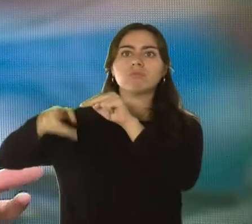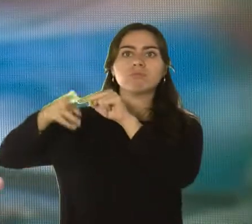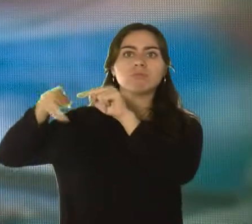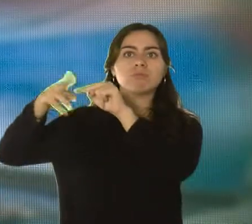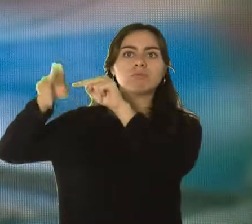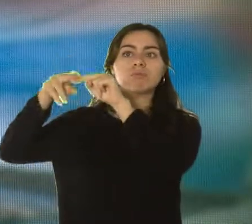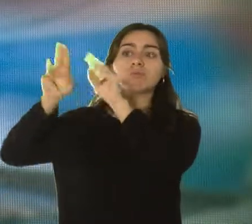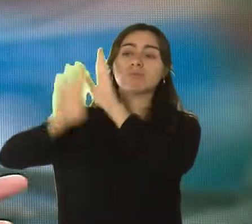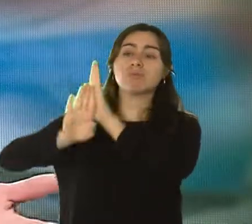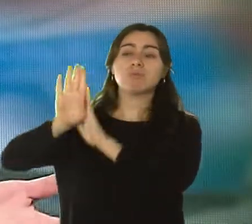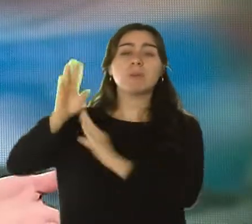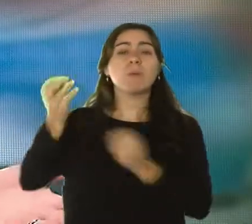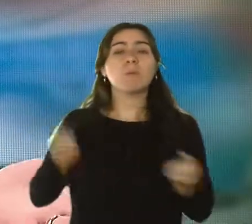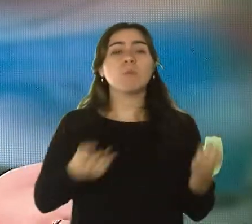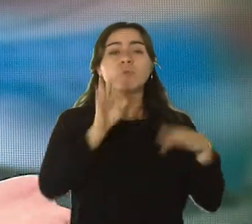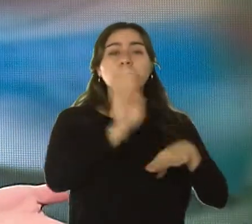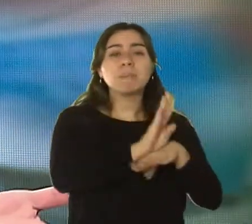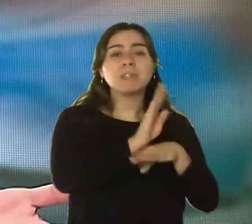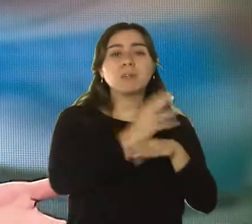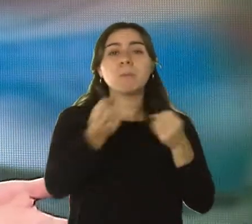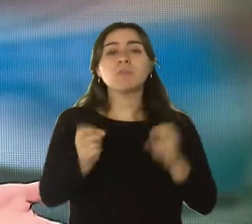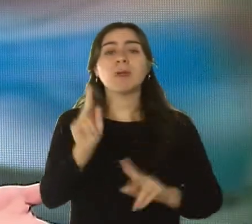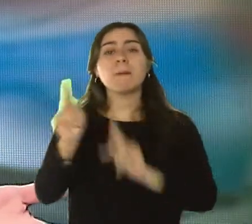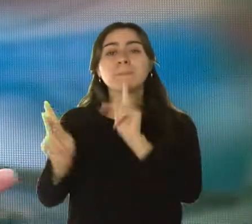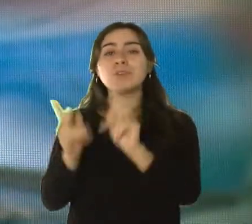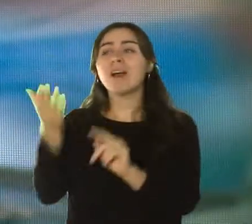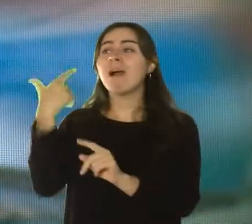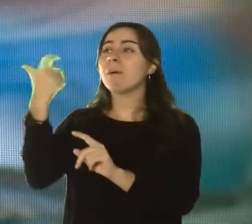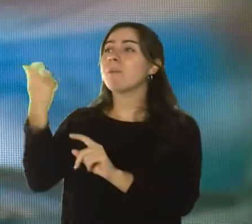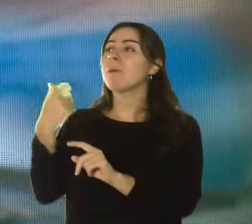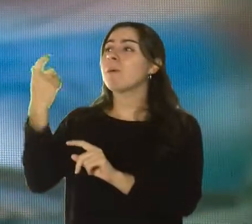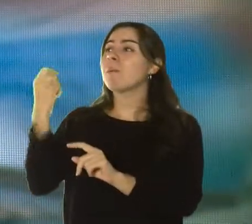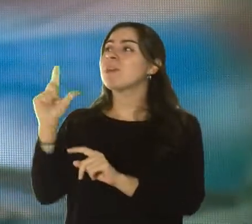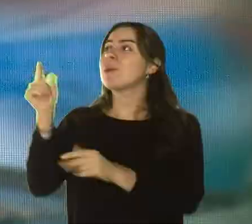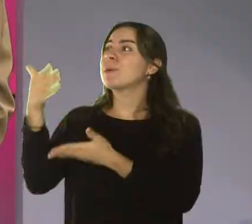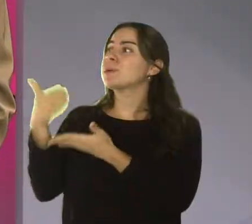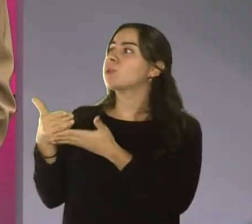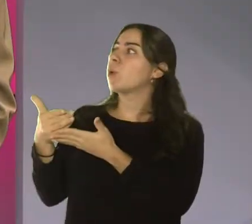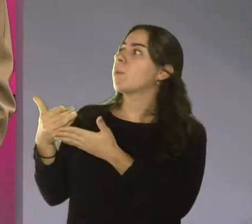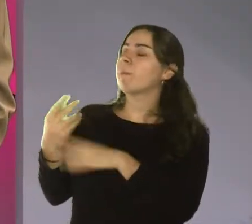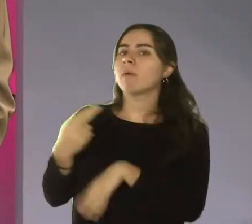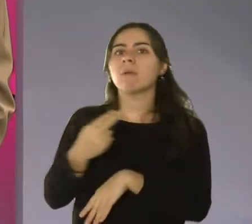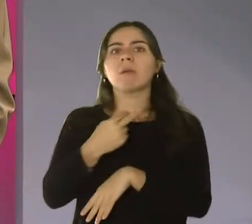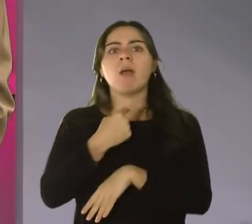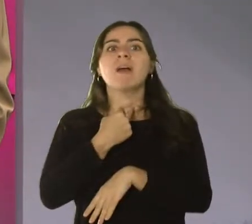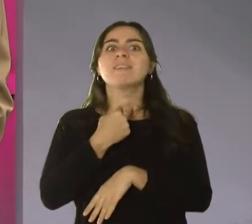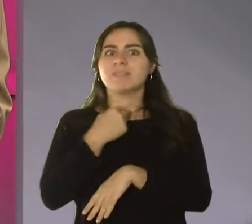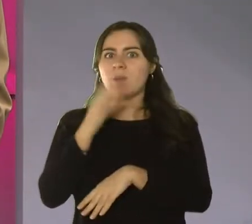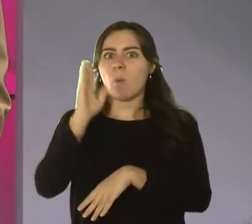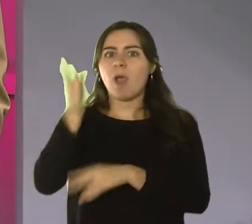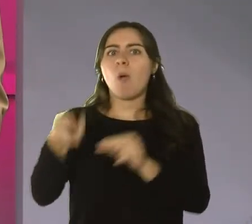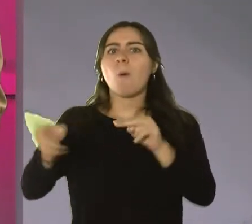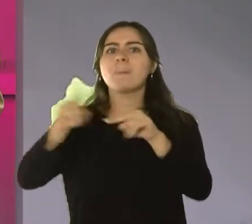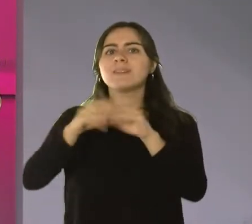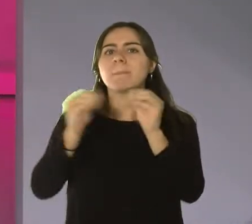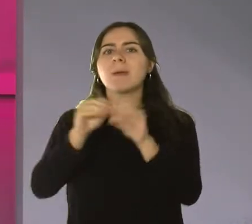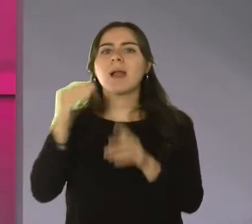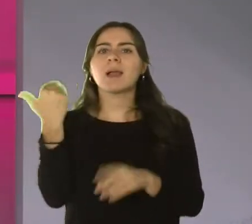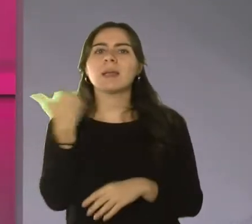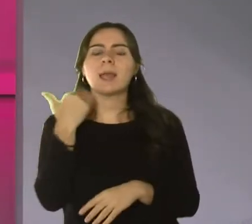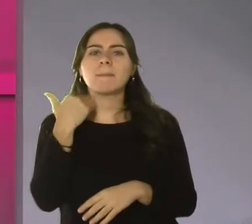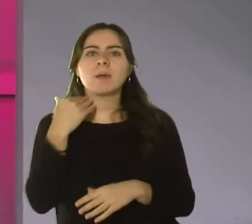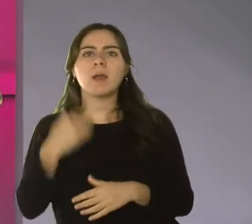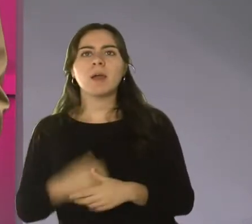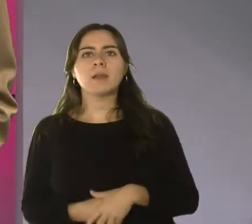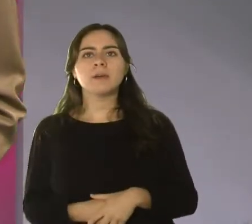ya entonces los comercios y los individuos digan, ¿y ahora qué hago? ¿Verdad? Ciertamente, y de hecho, tema importante, amigo que nos está